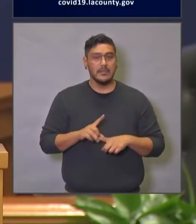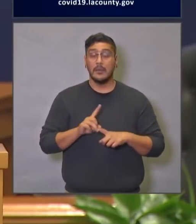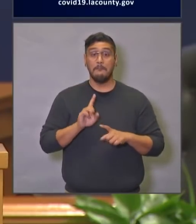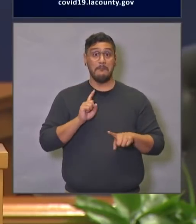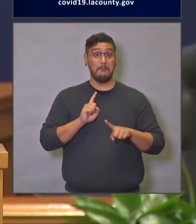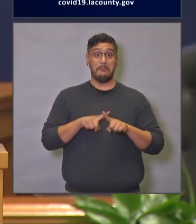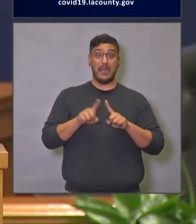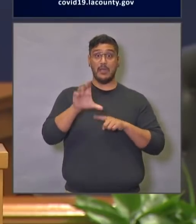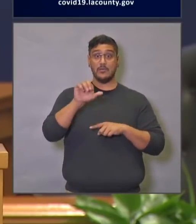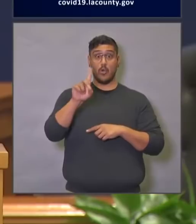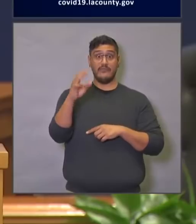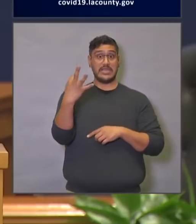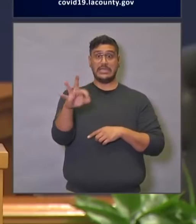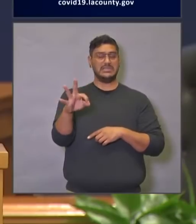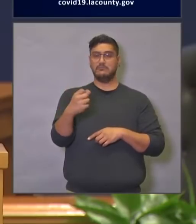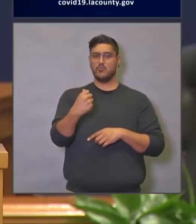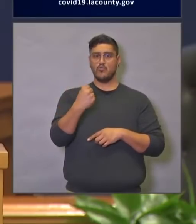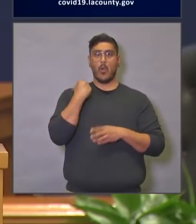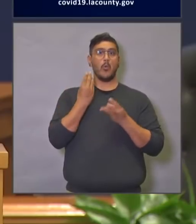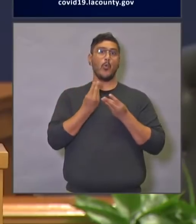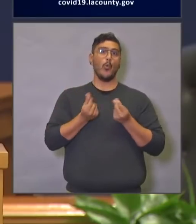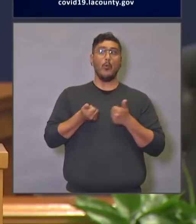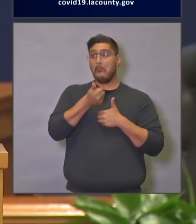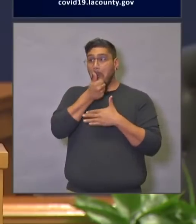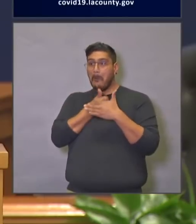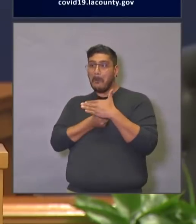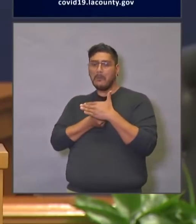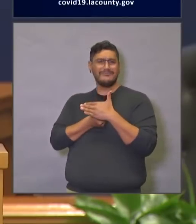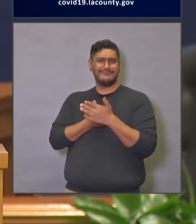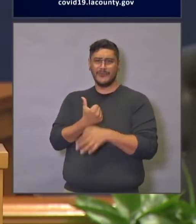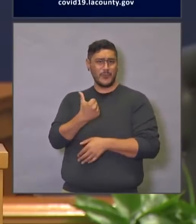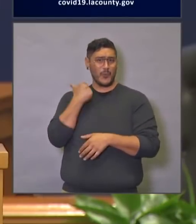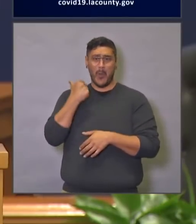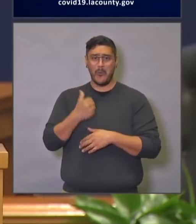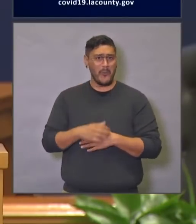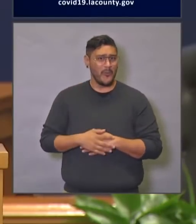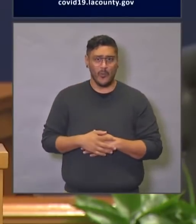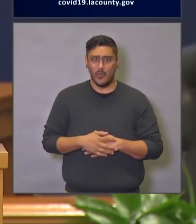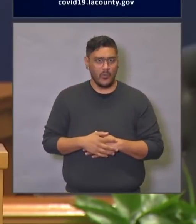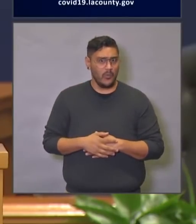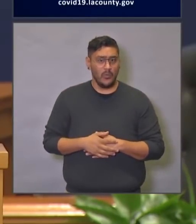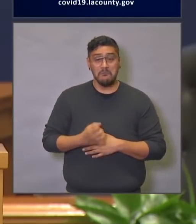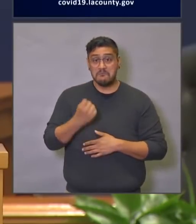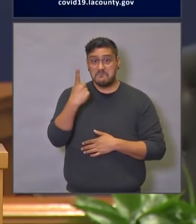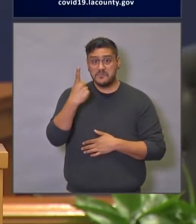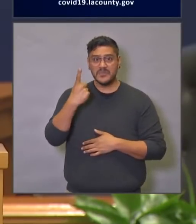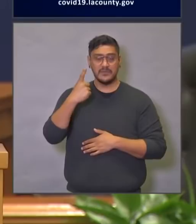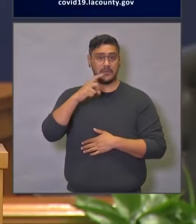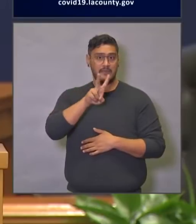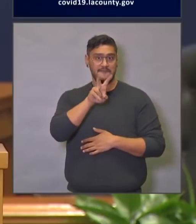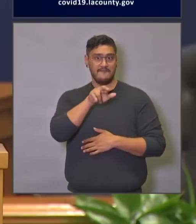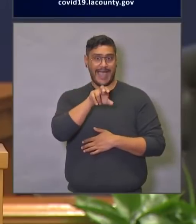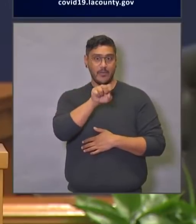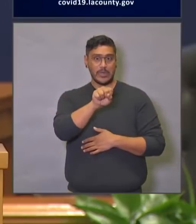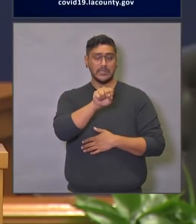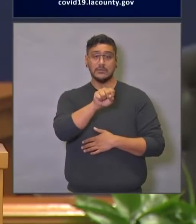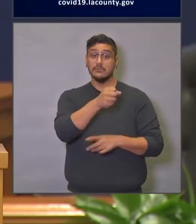va a esconder tampoco. También tenemos que tomar en cuenta que este virus es nuevo. Es